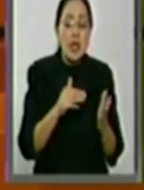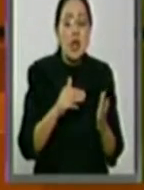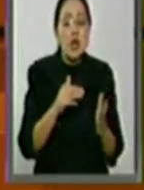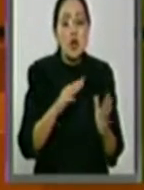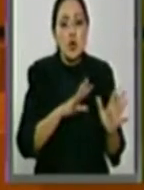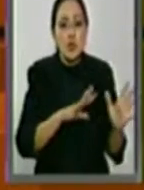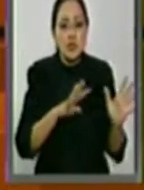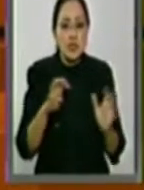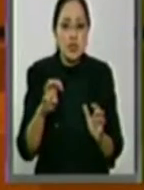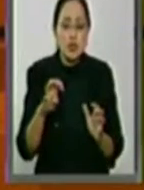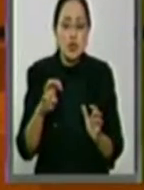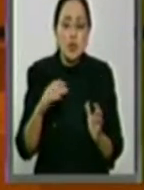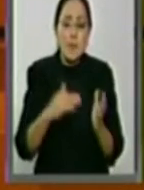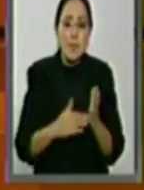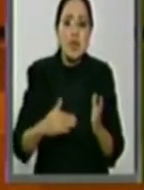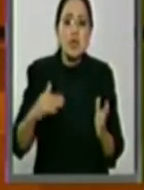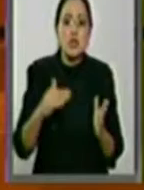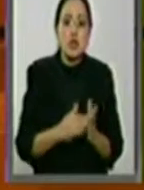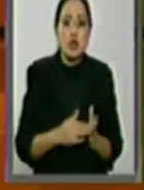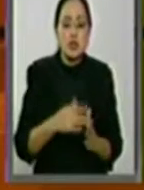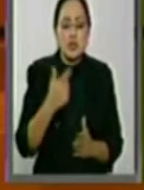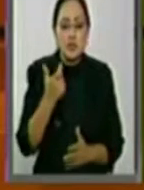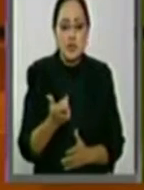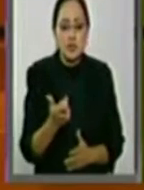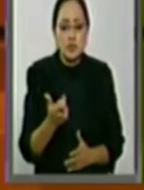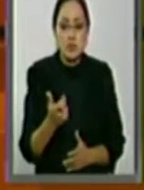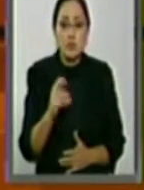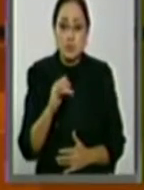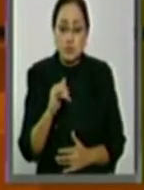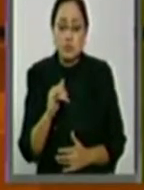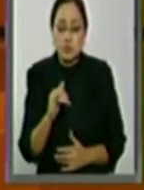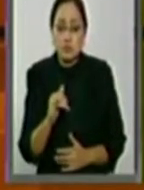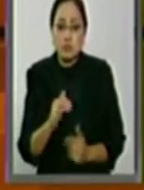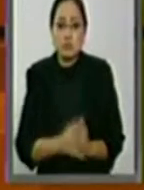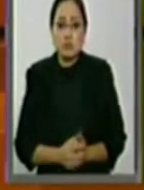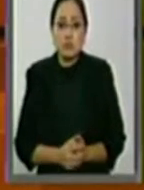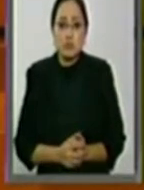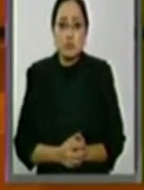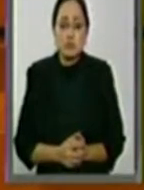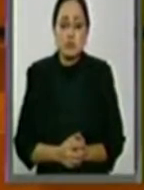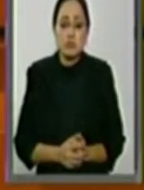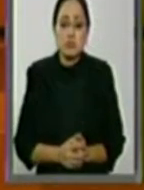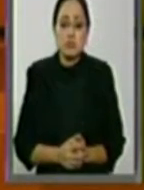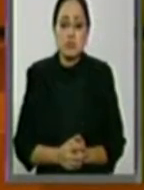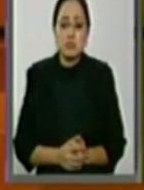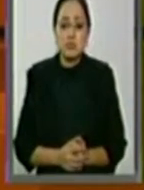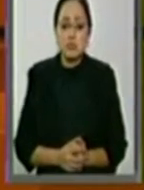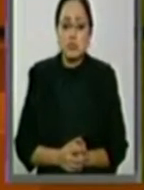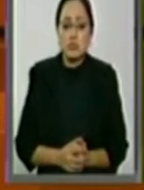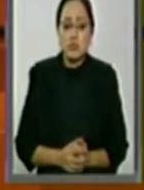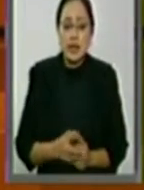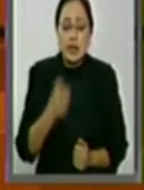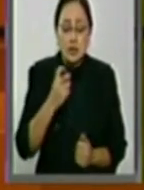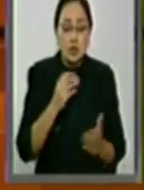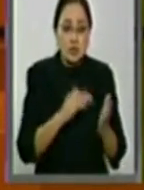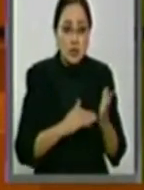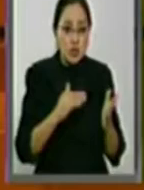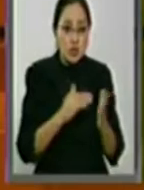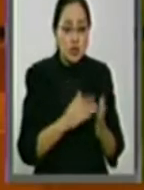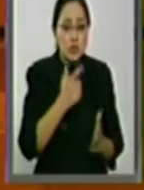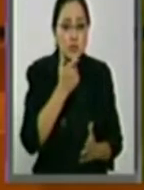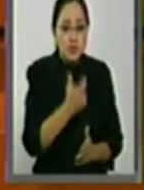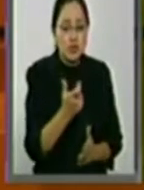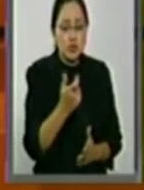76,900 millones de pesos, sí, solo que estos millones de pesos